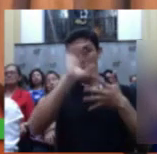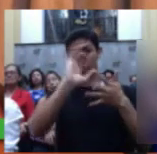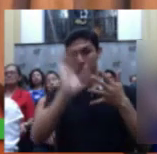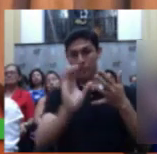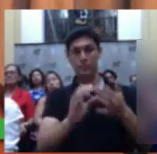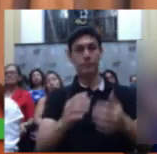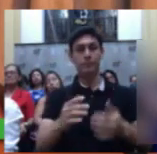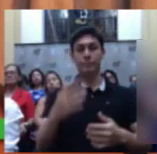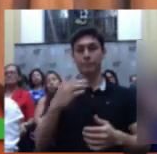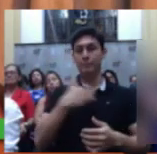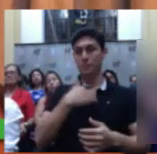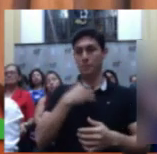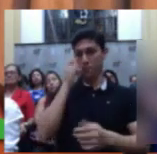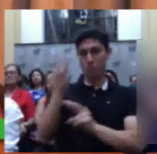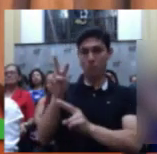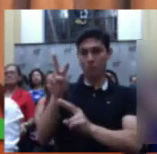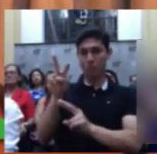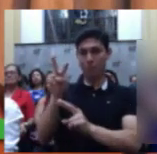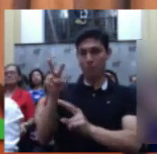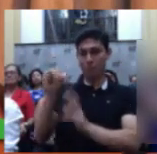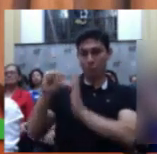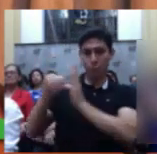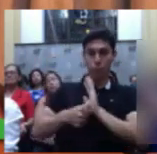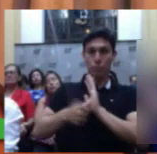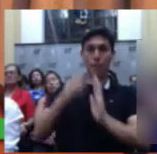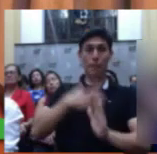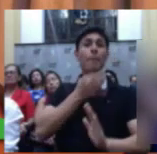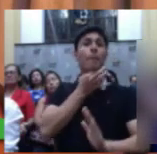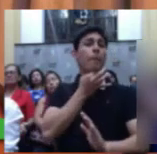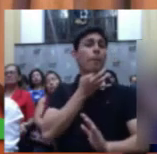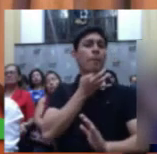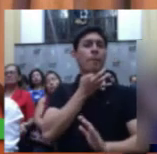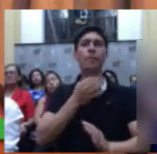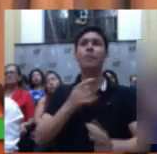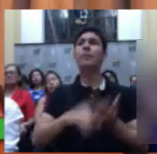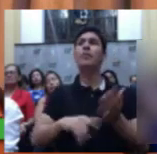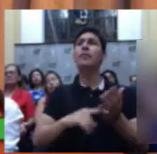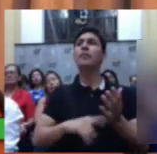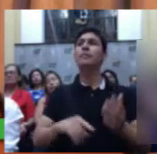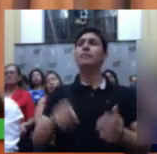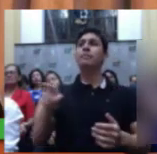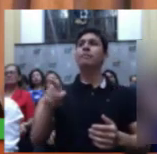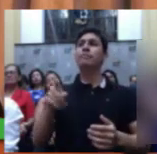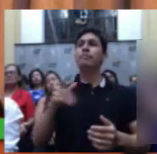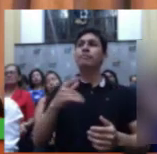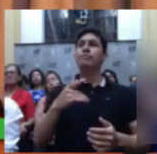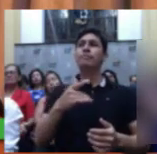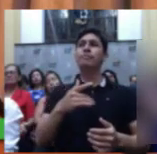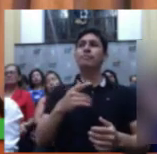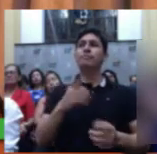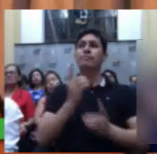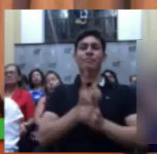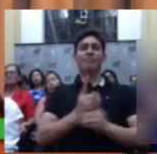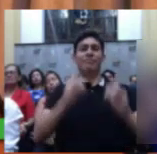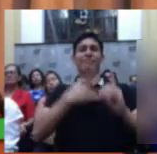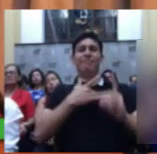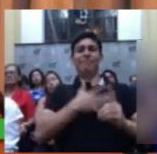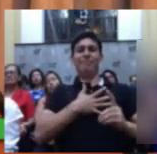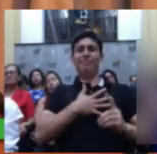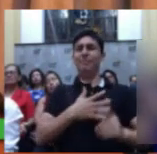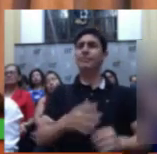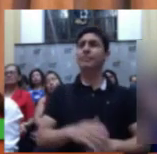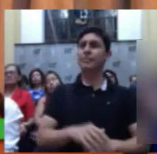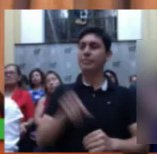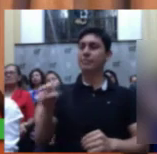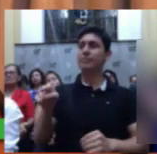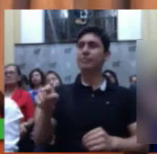destacadas por mi abuelo, es la capacidad de indignación. No me refiero a ese sentimiento de rechazo que